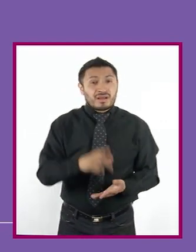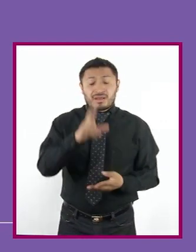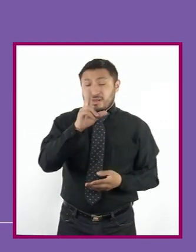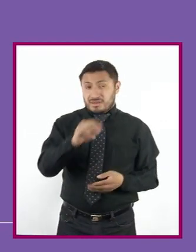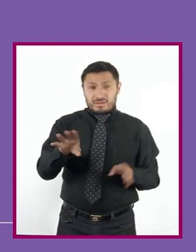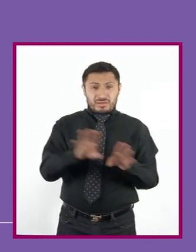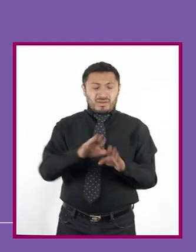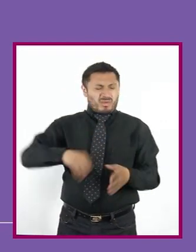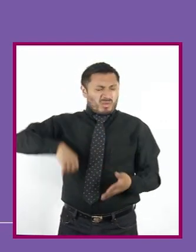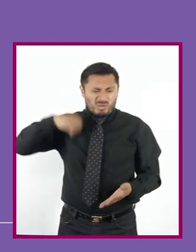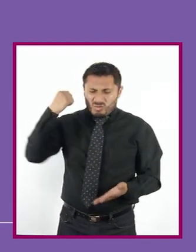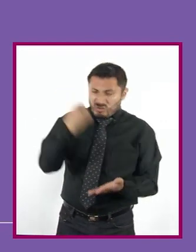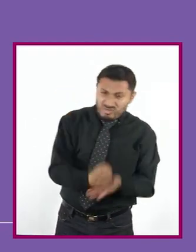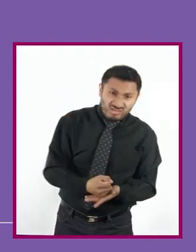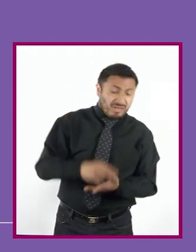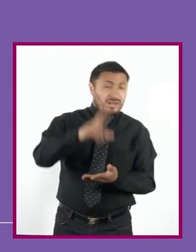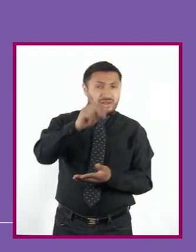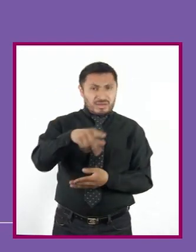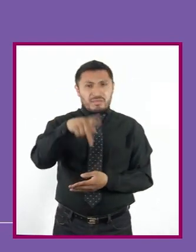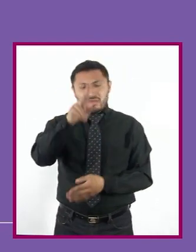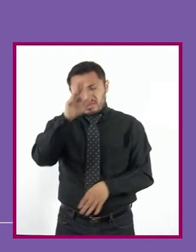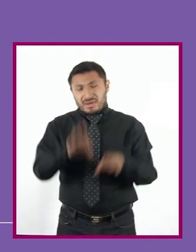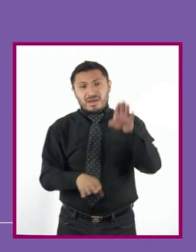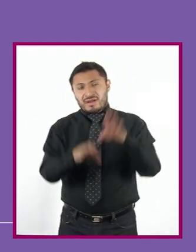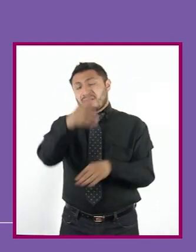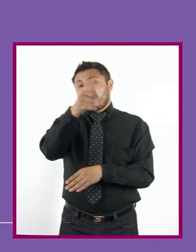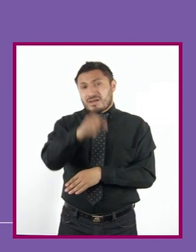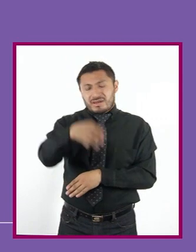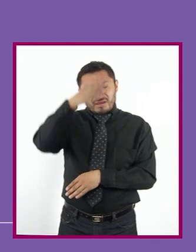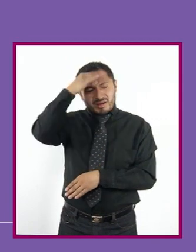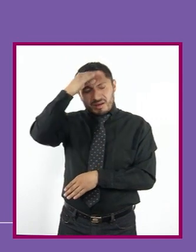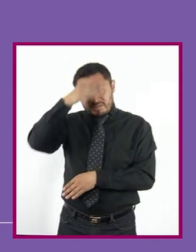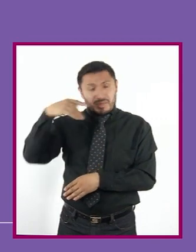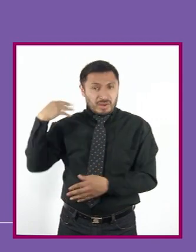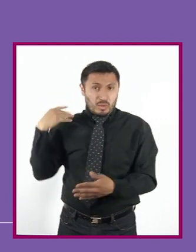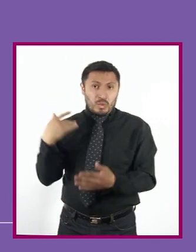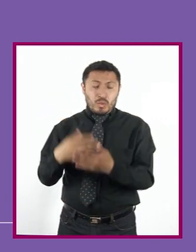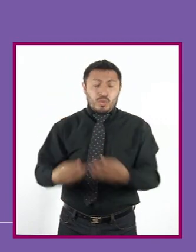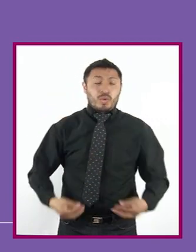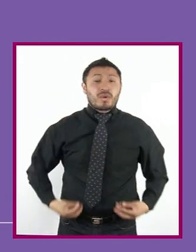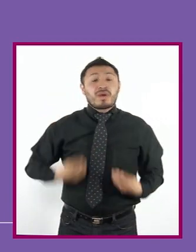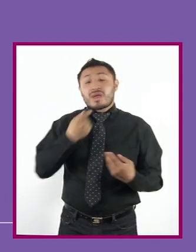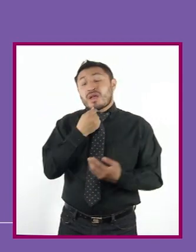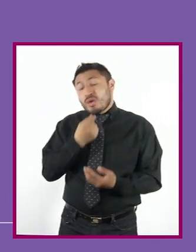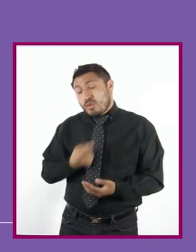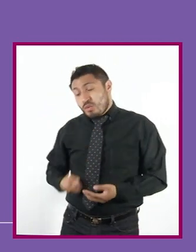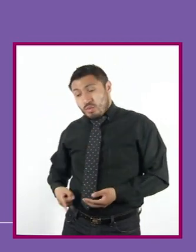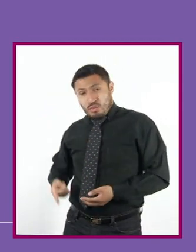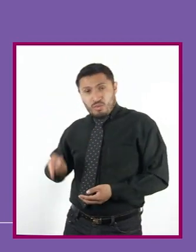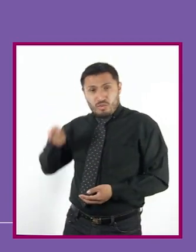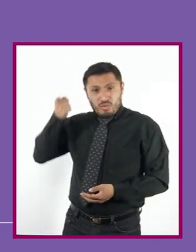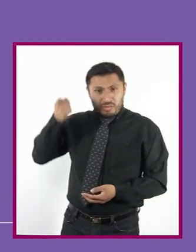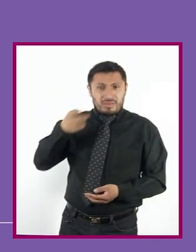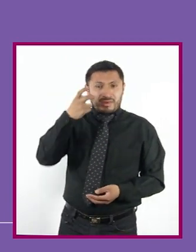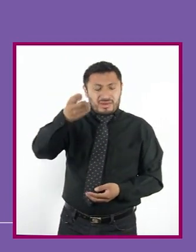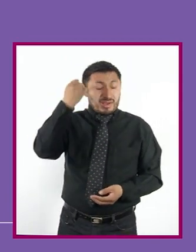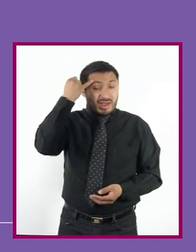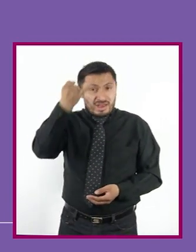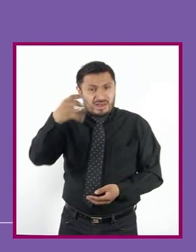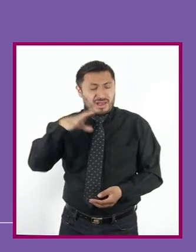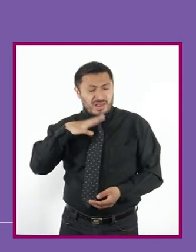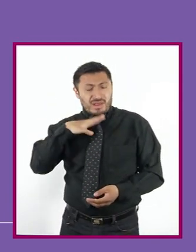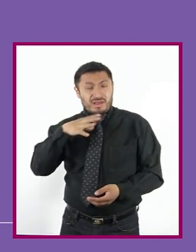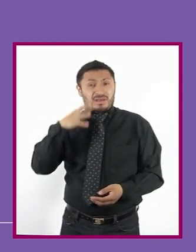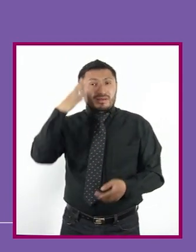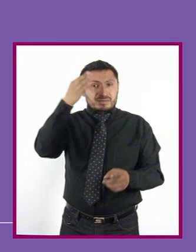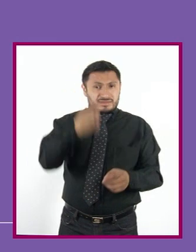la fuerza, aunque muchas veces así lo hemos aprendido a lo largo de nuestra vida desde pequeños. Es una convicción que se adquiere. Cuando